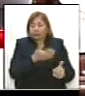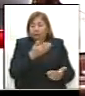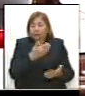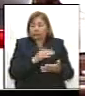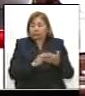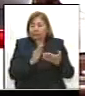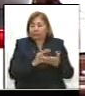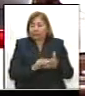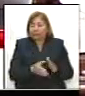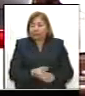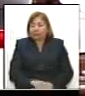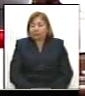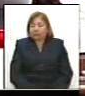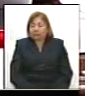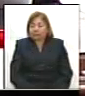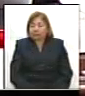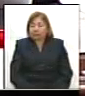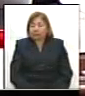perdón,